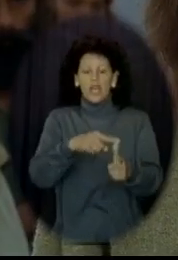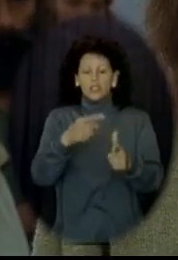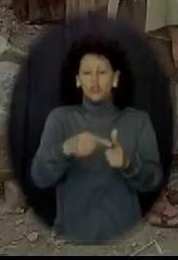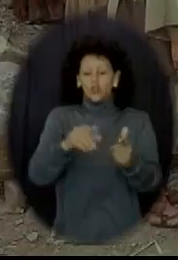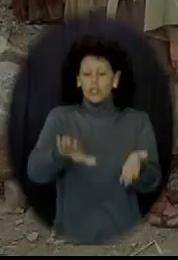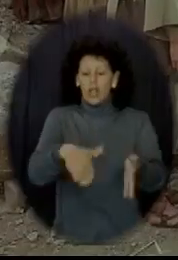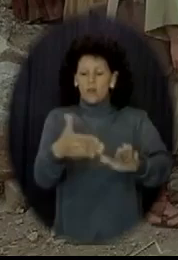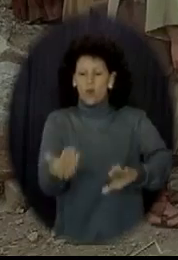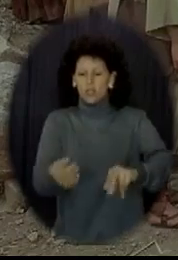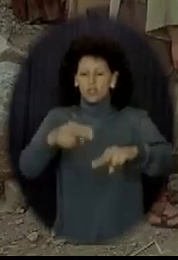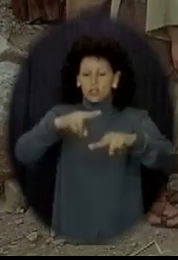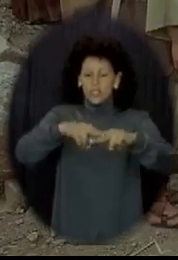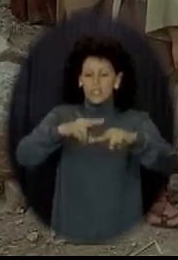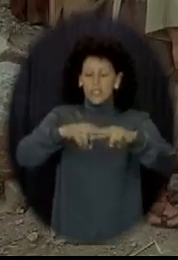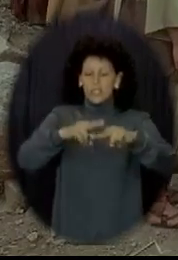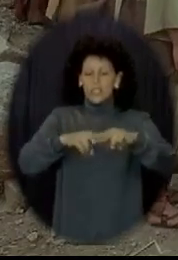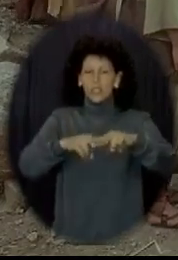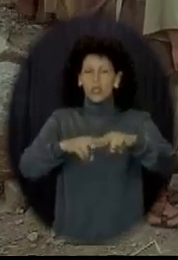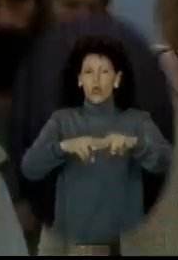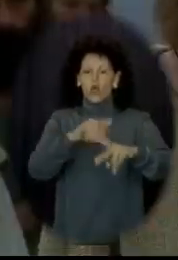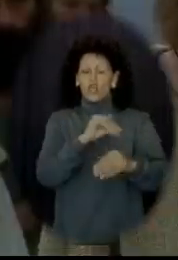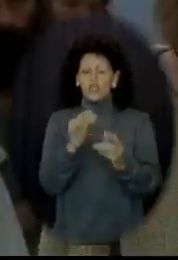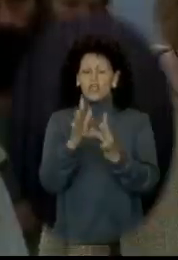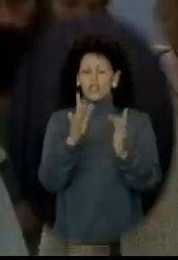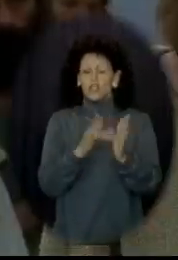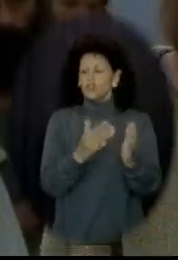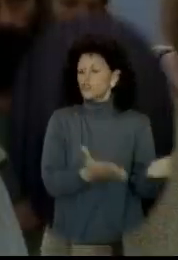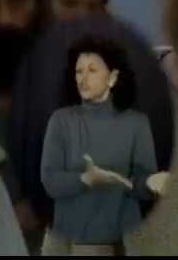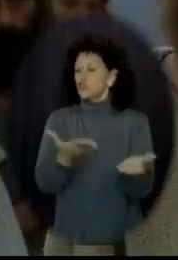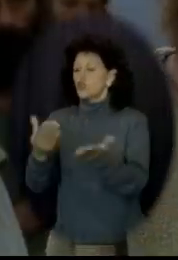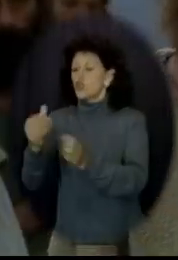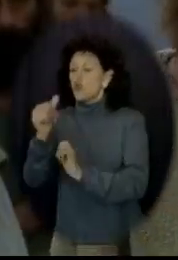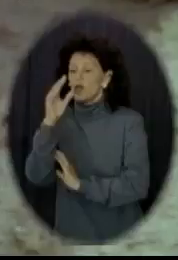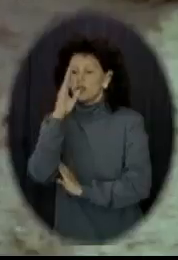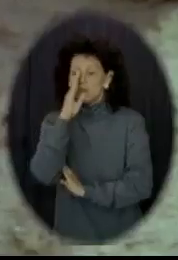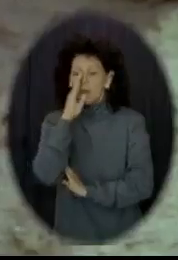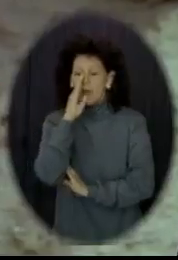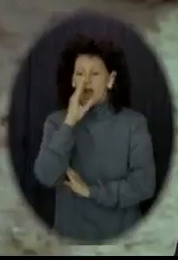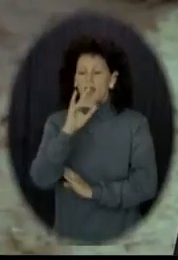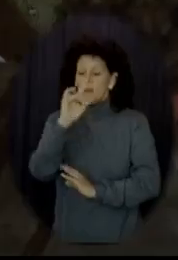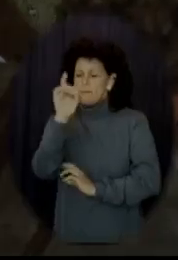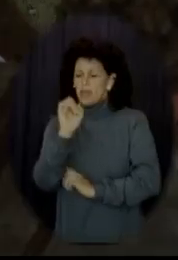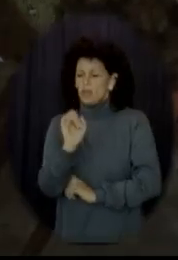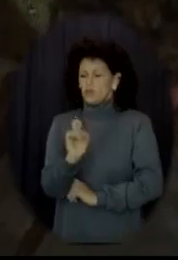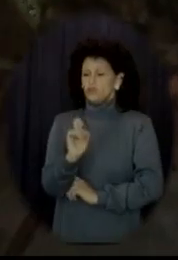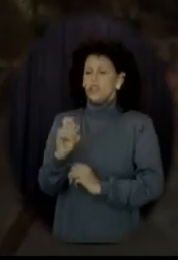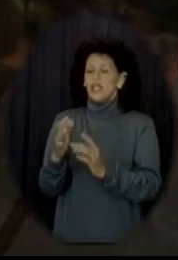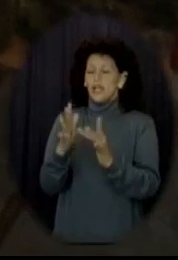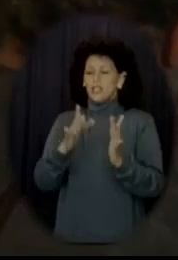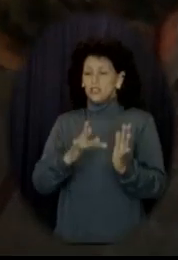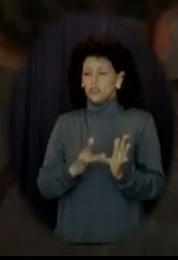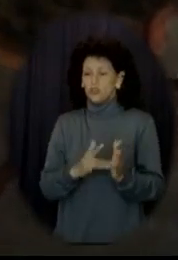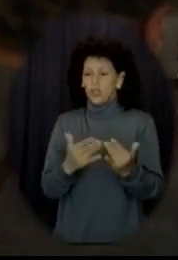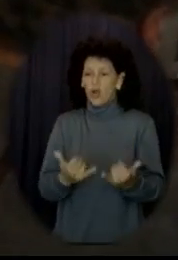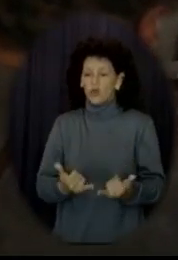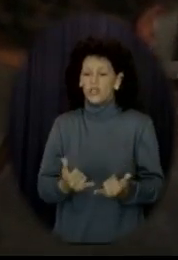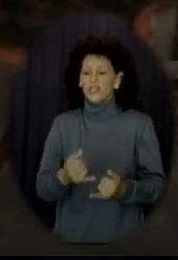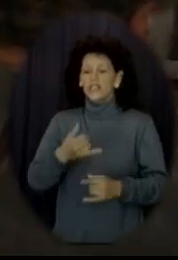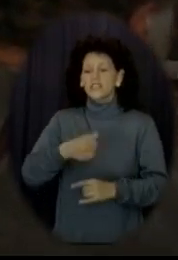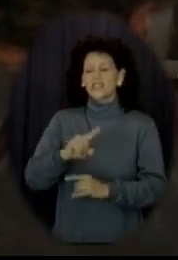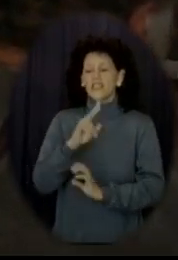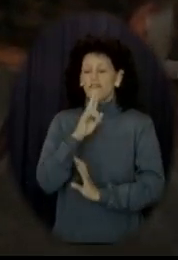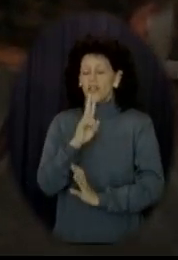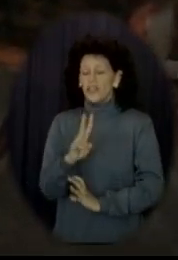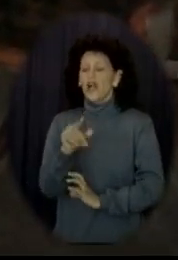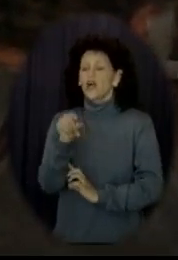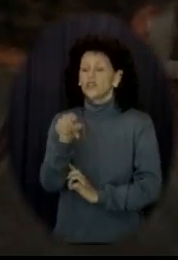digo, levántate. Entonces el muerto se sentó y Jesús lo entregó a su madre. Pregúntale si